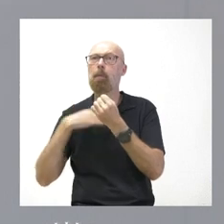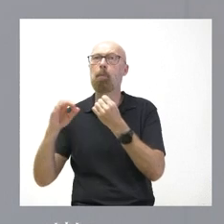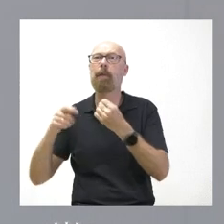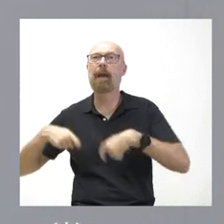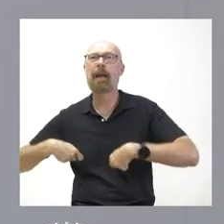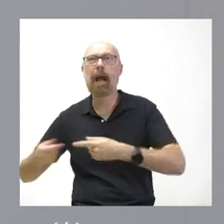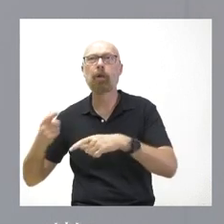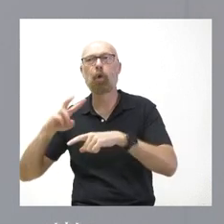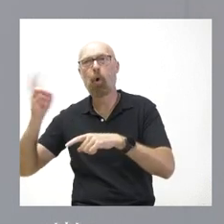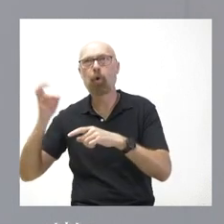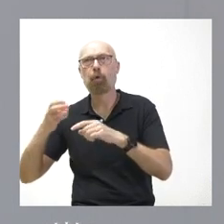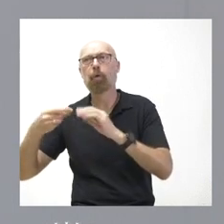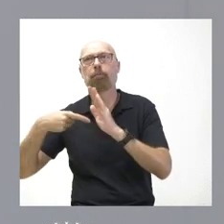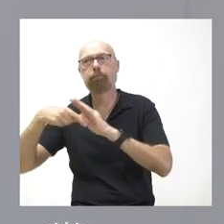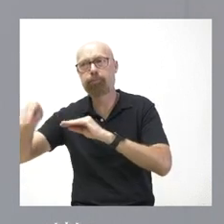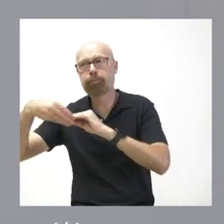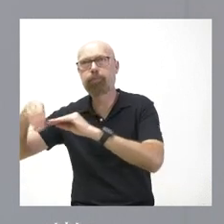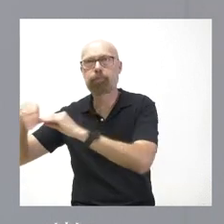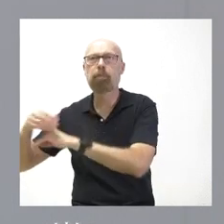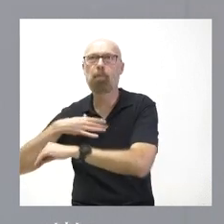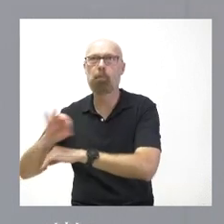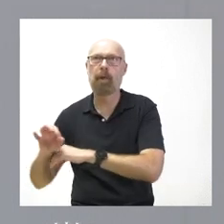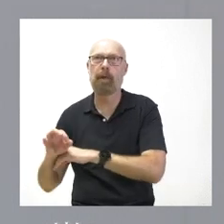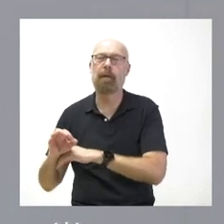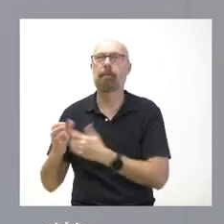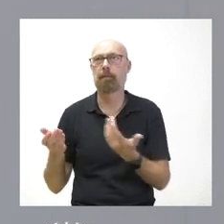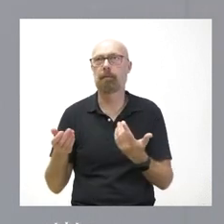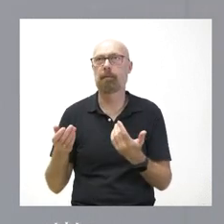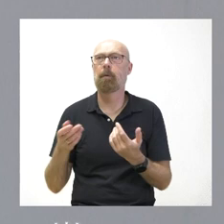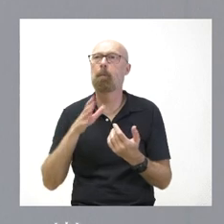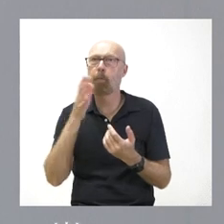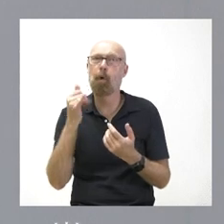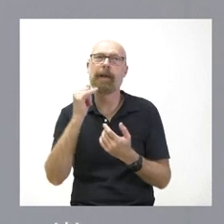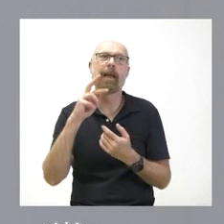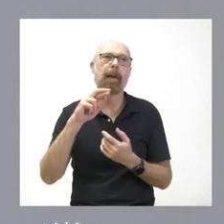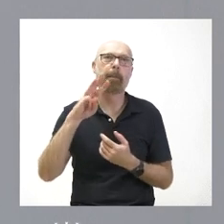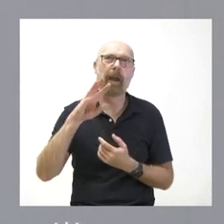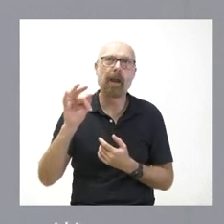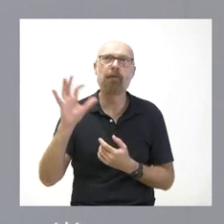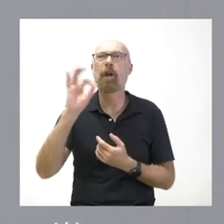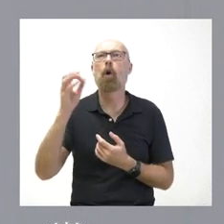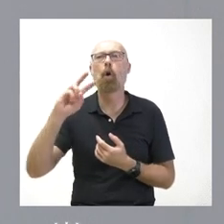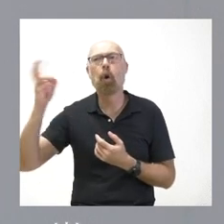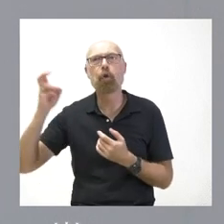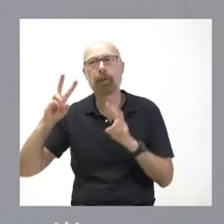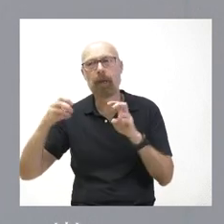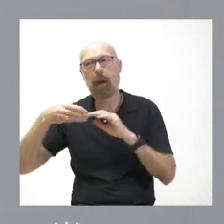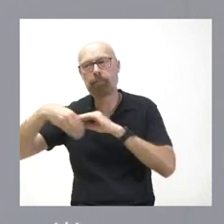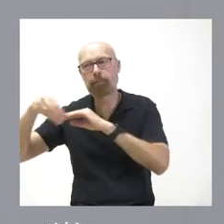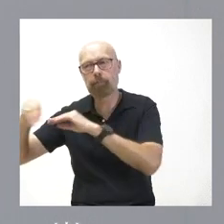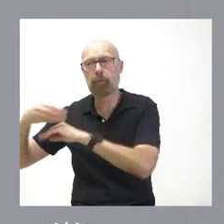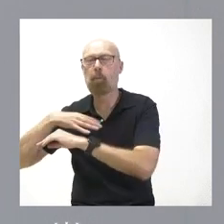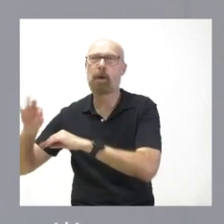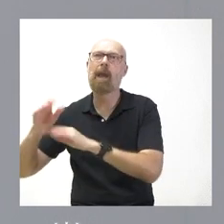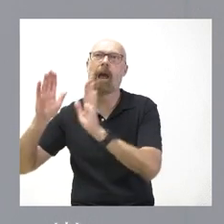gasto lógicamente a través del irpf o en este caso a través del impuesto del Val añadido Pues también tiene un efecto recaudatorio la mitad de